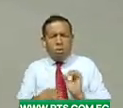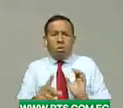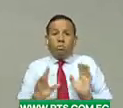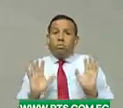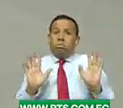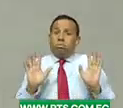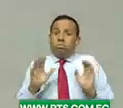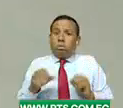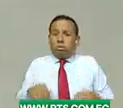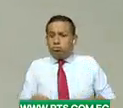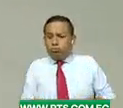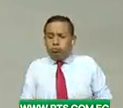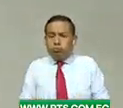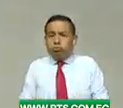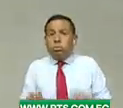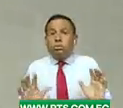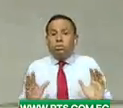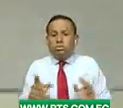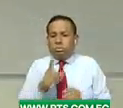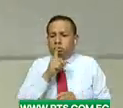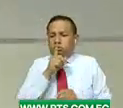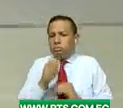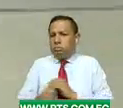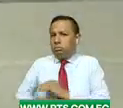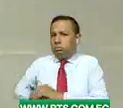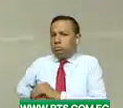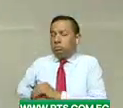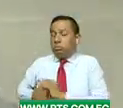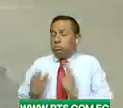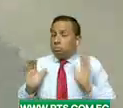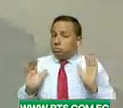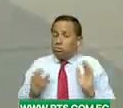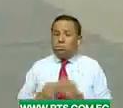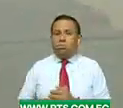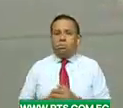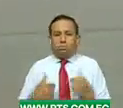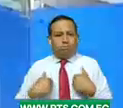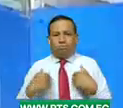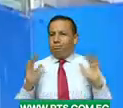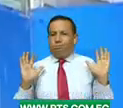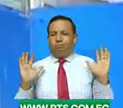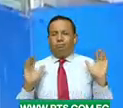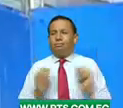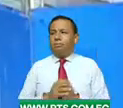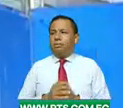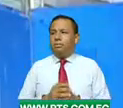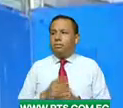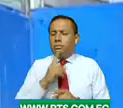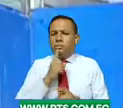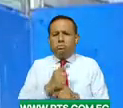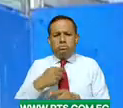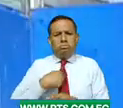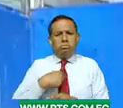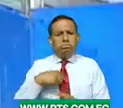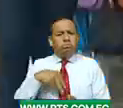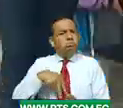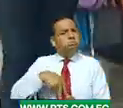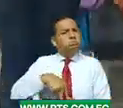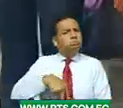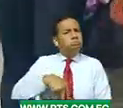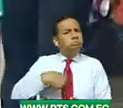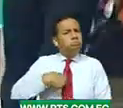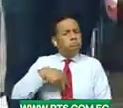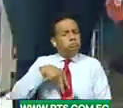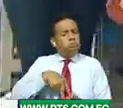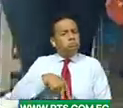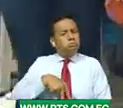que uno vio, uno lo que hizo fue meterse para adentro asustado y no. Ya uno no salió. Pero como estaban las motos ahí paradas, no. No